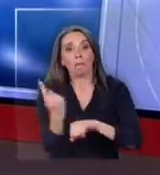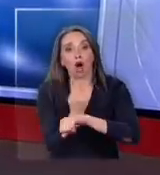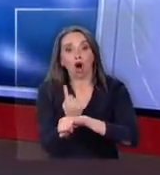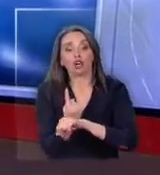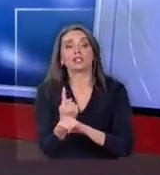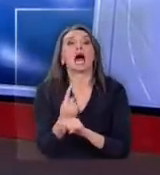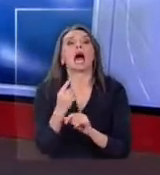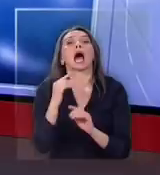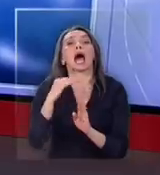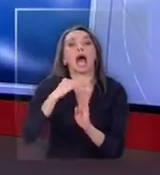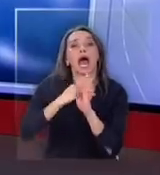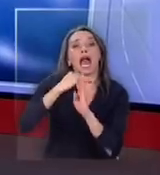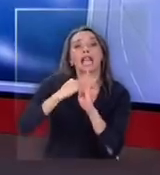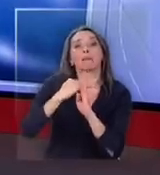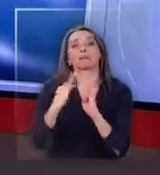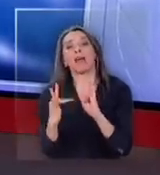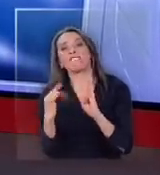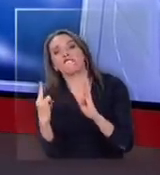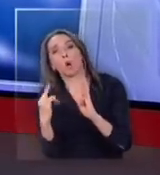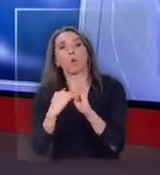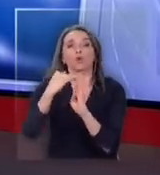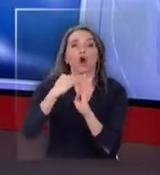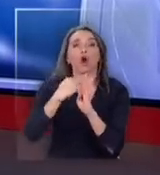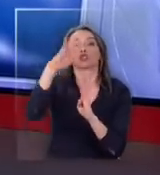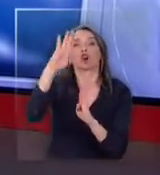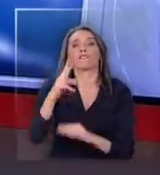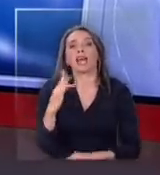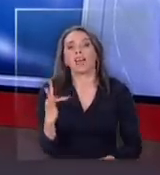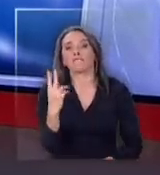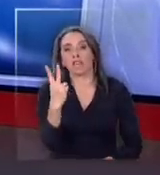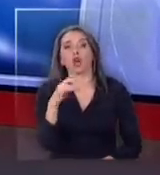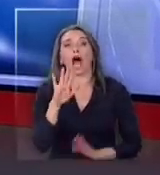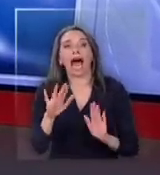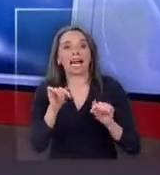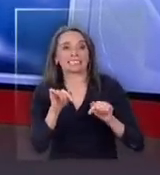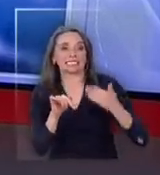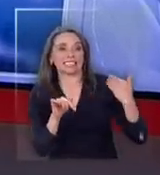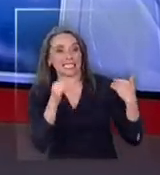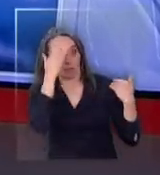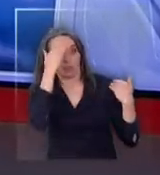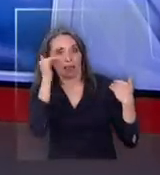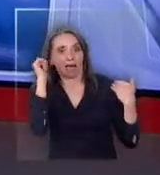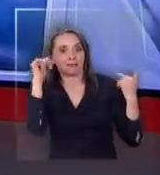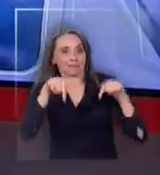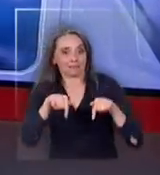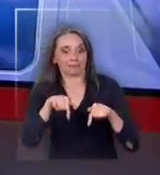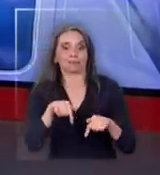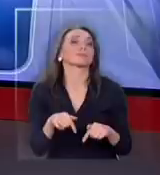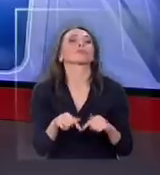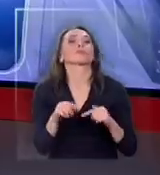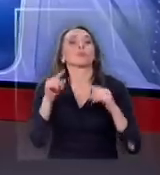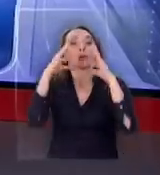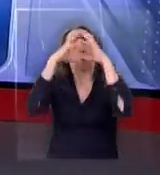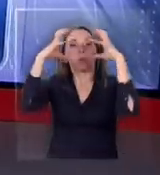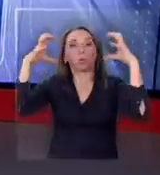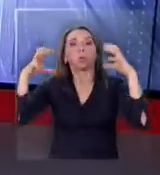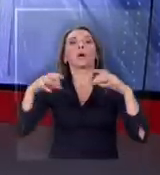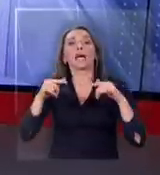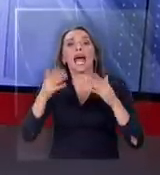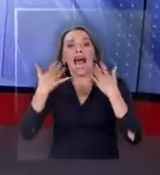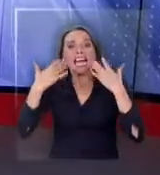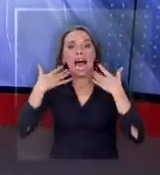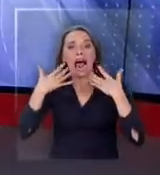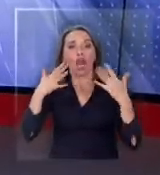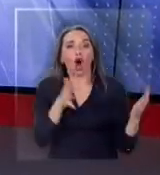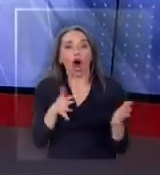del límite entre el F1 y el F2, que es más o menos lo que nos ha estado afectando durante estos últimos días. Ya, entenderlo, porque evidentemente el aire cálido es elevado por